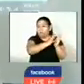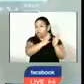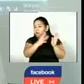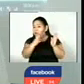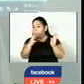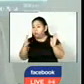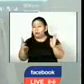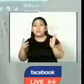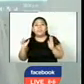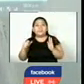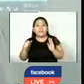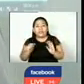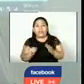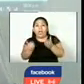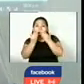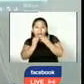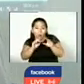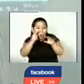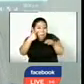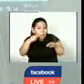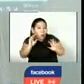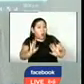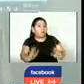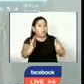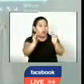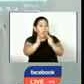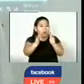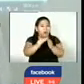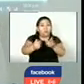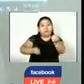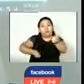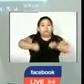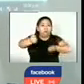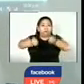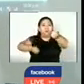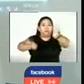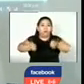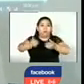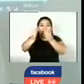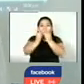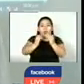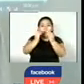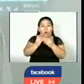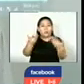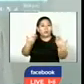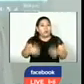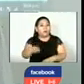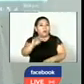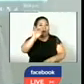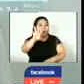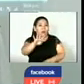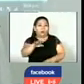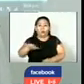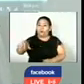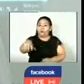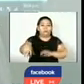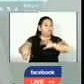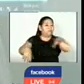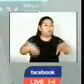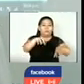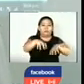suministrando agua potable a través de camiones cisternas en 4 circuitos